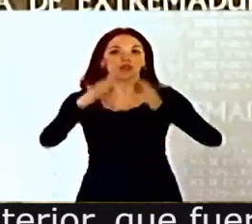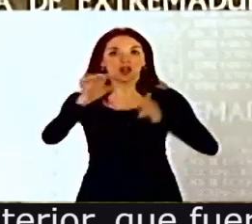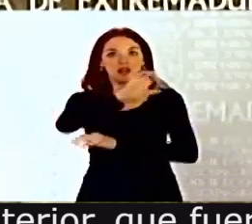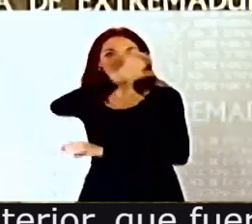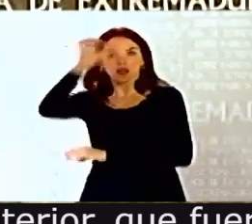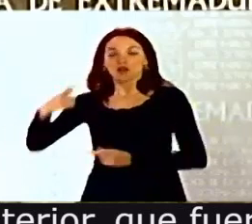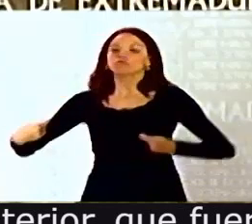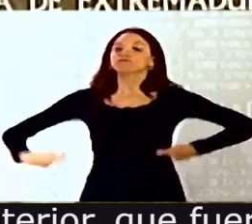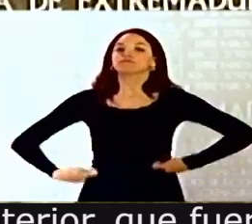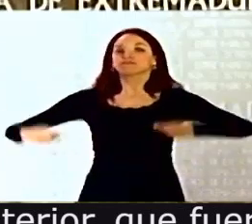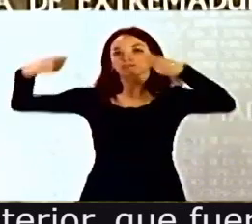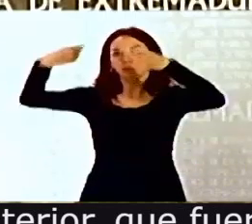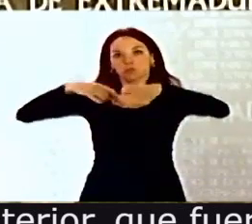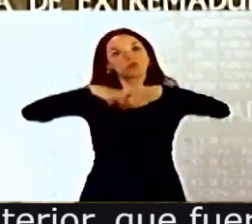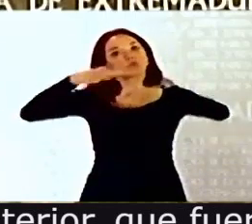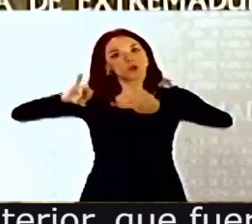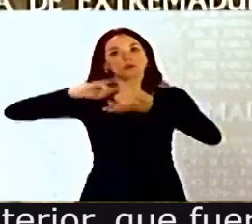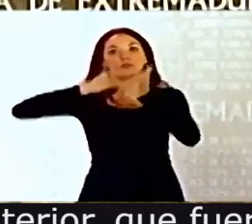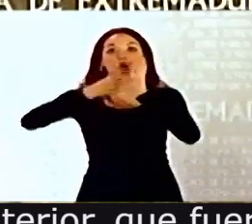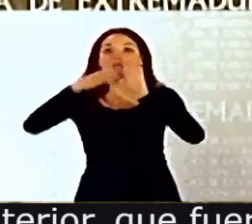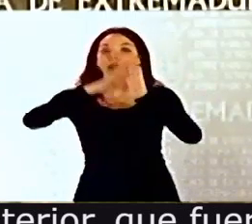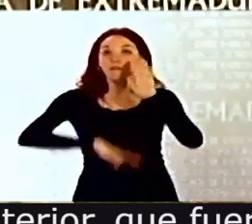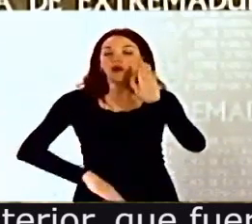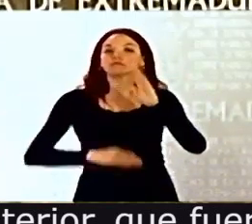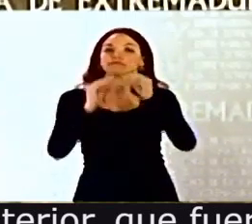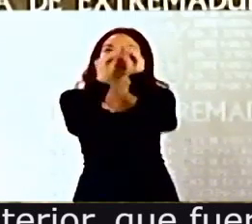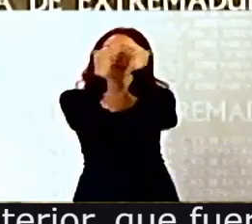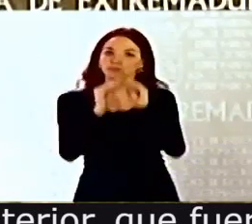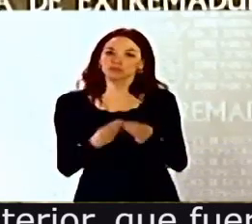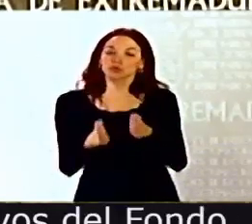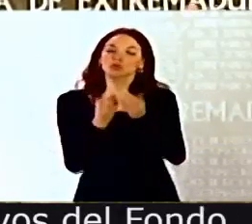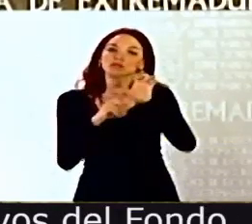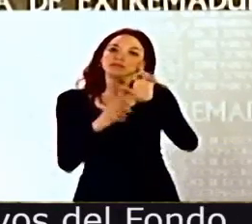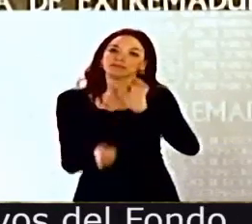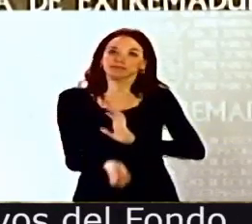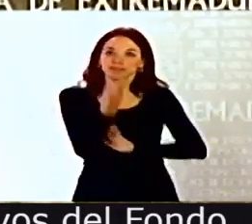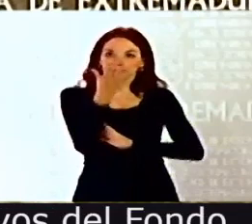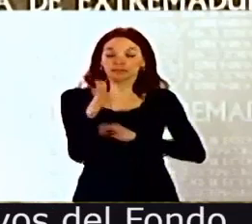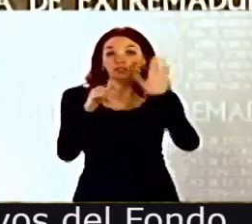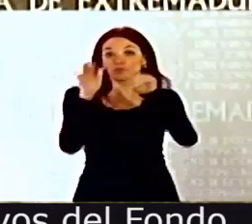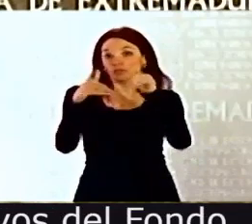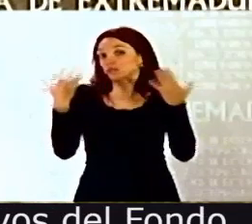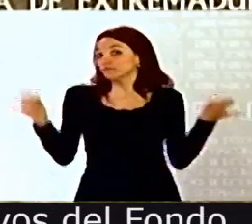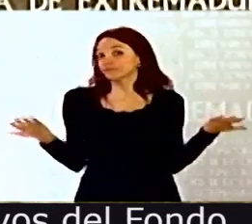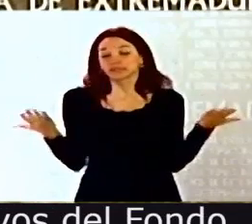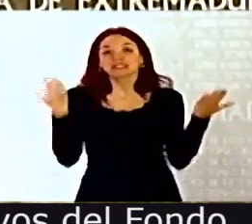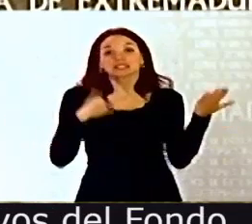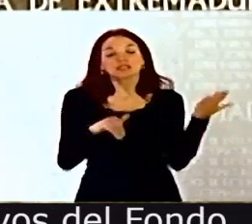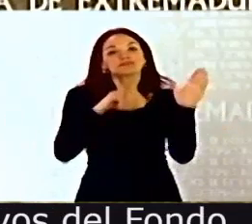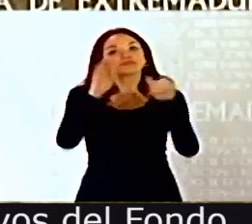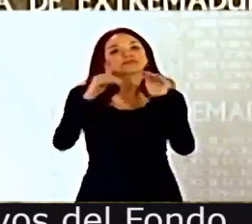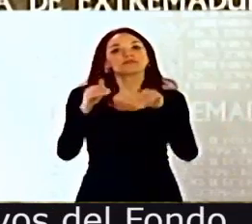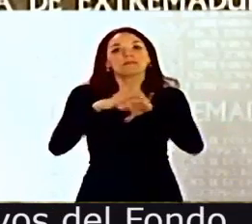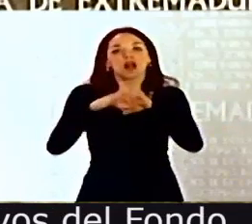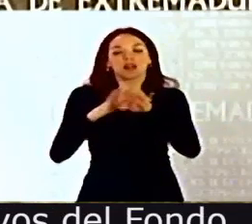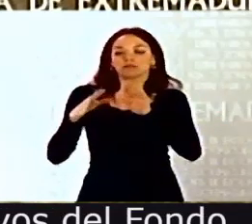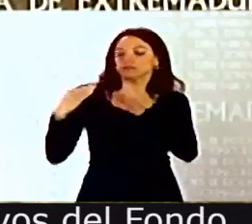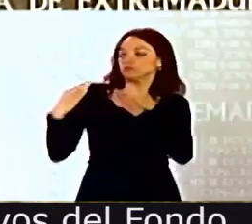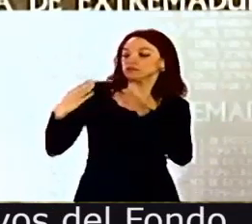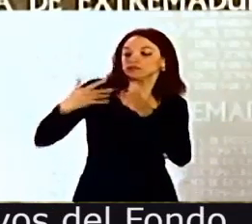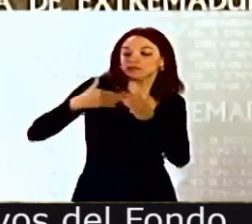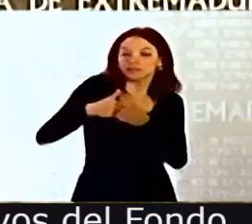cofinanciar estos tipos de programas que pone en marcha la Junta de Extremadura. La convocatoria, por tanto, se trata de dar continuidad a esos